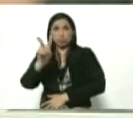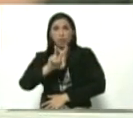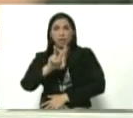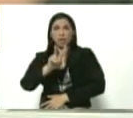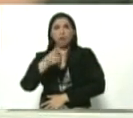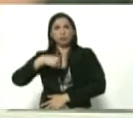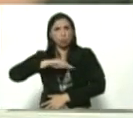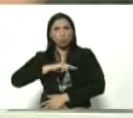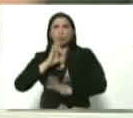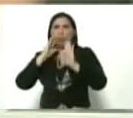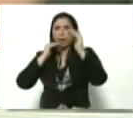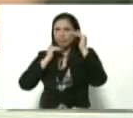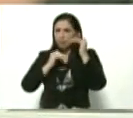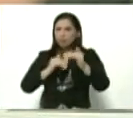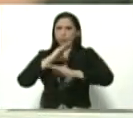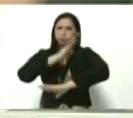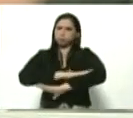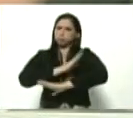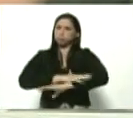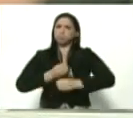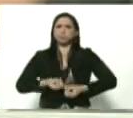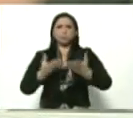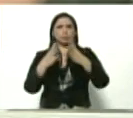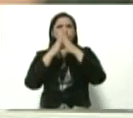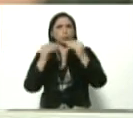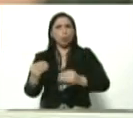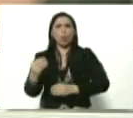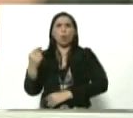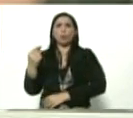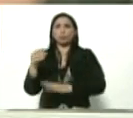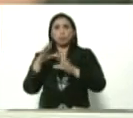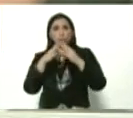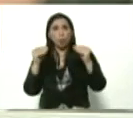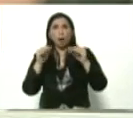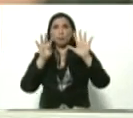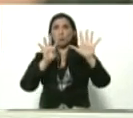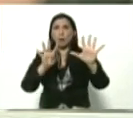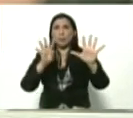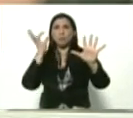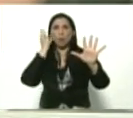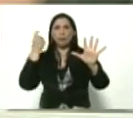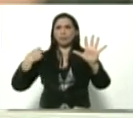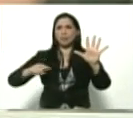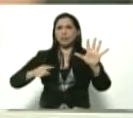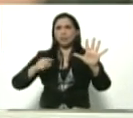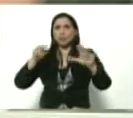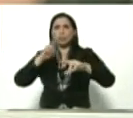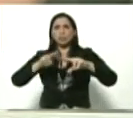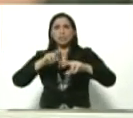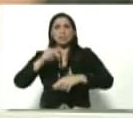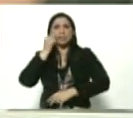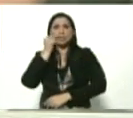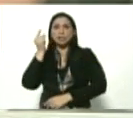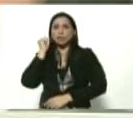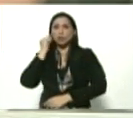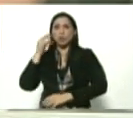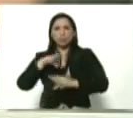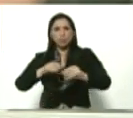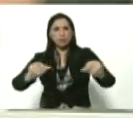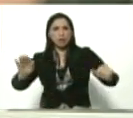Las hemos atendido y se le está dando todo a estas nuevas mujeres que han tenido sus niñas y sus niños en tierra